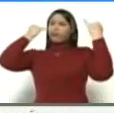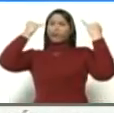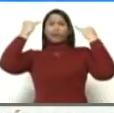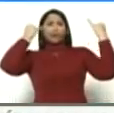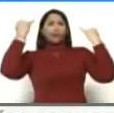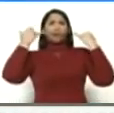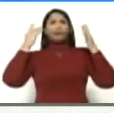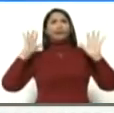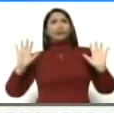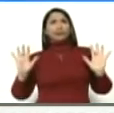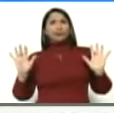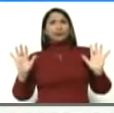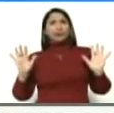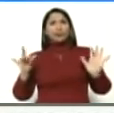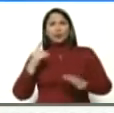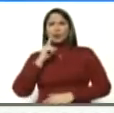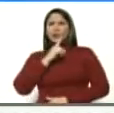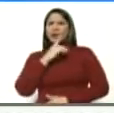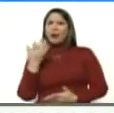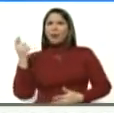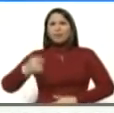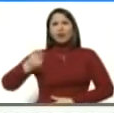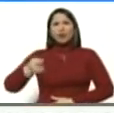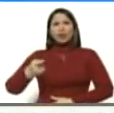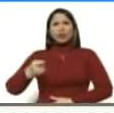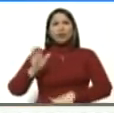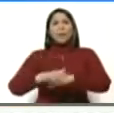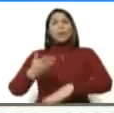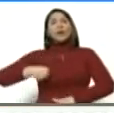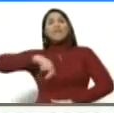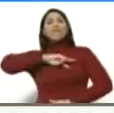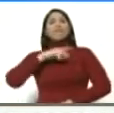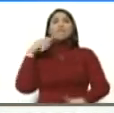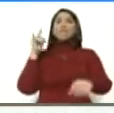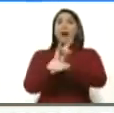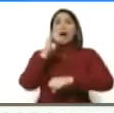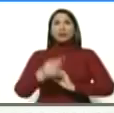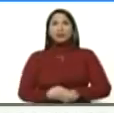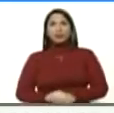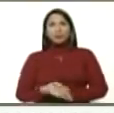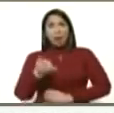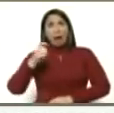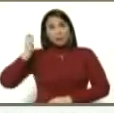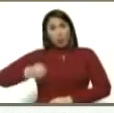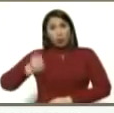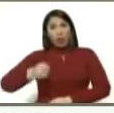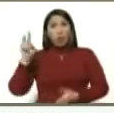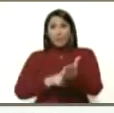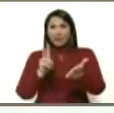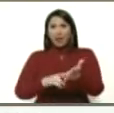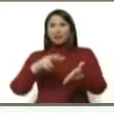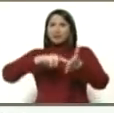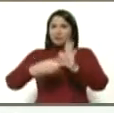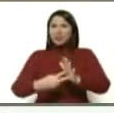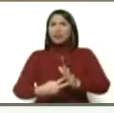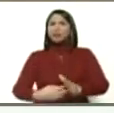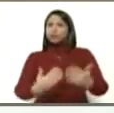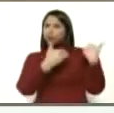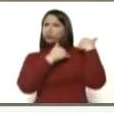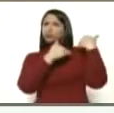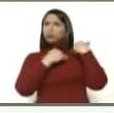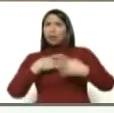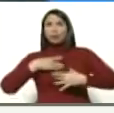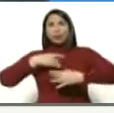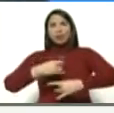Hernández. Lo llaman procurador fake, porque es un falso. Aquí está el procurador de verdad, el que representa los intereses de la